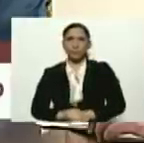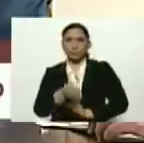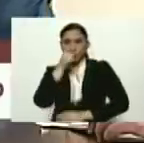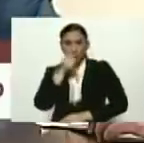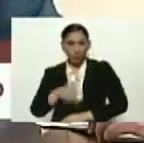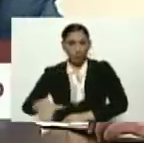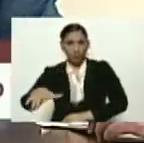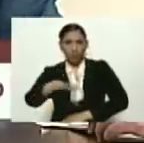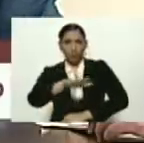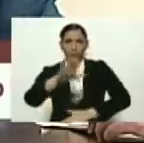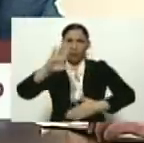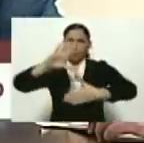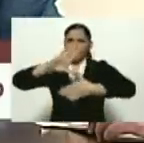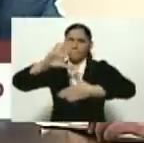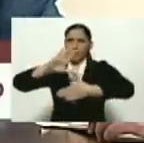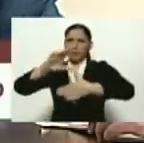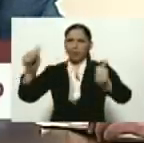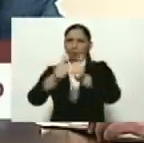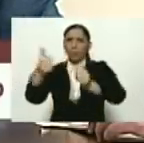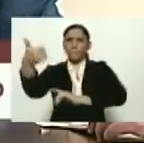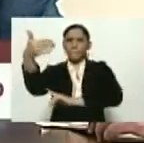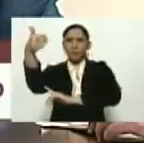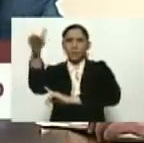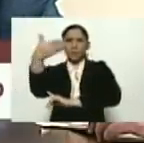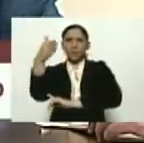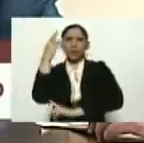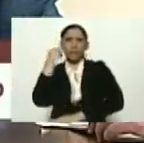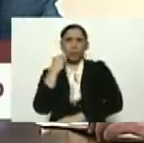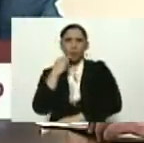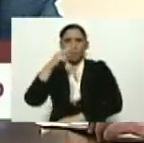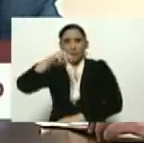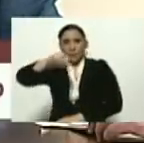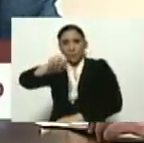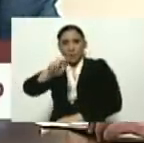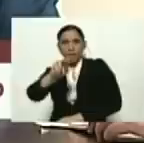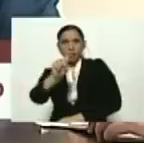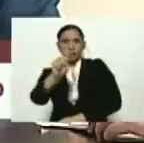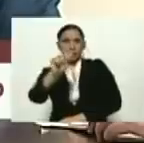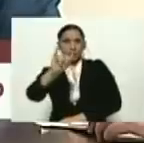Pueblos de América con su bandera, Bolívar, Martí, Sandino,